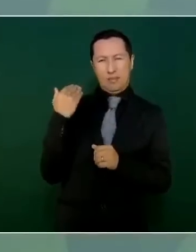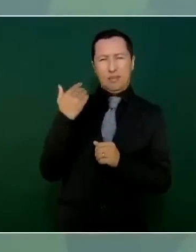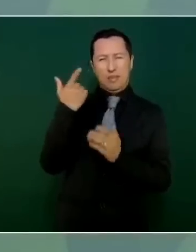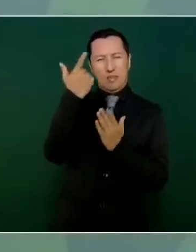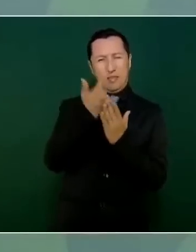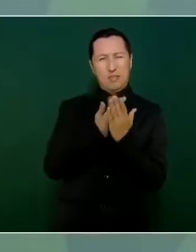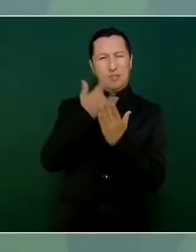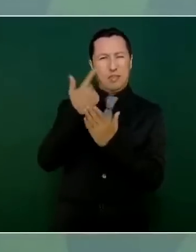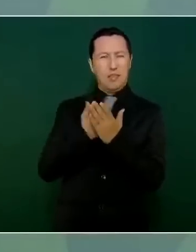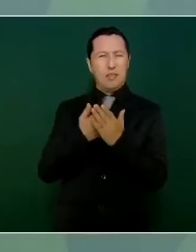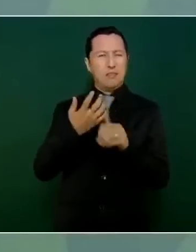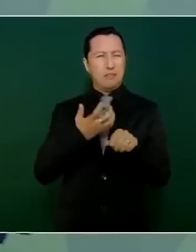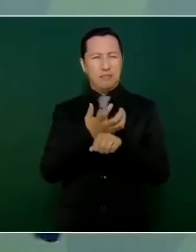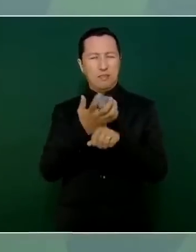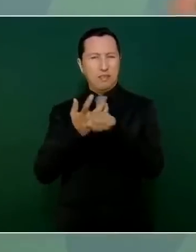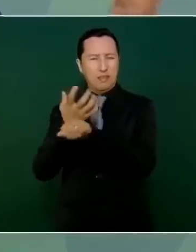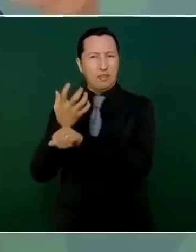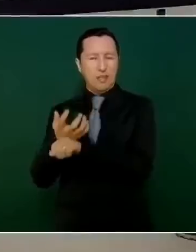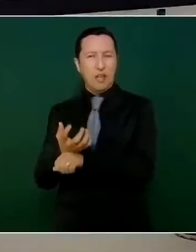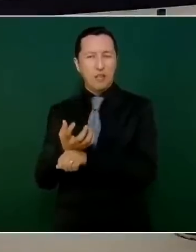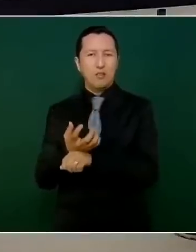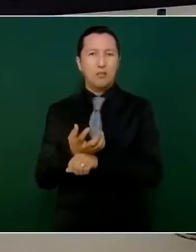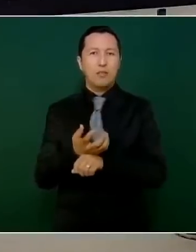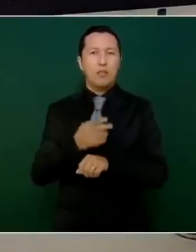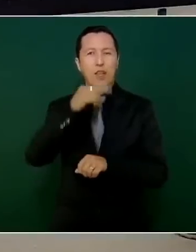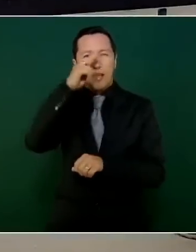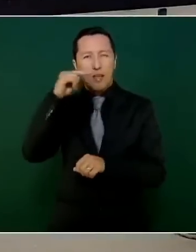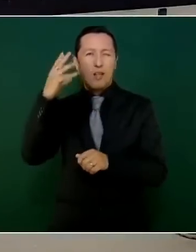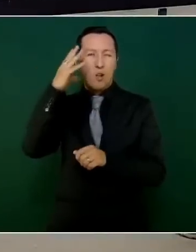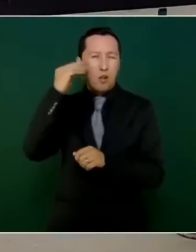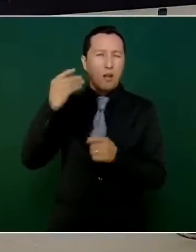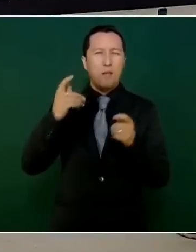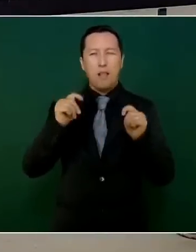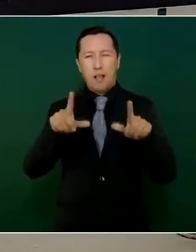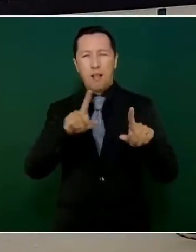poco? Porque vamos juntando los médicos,